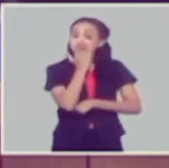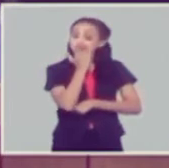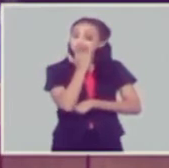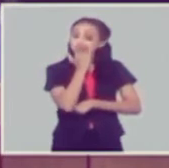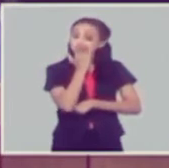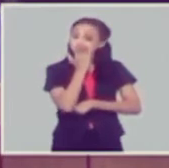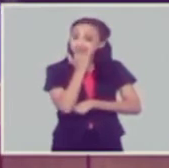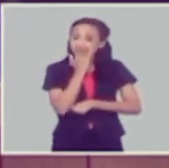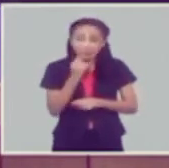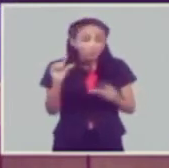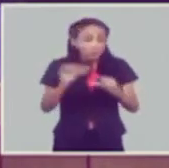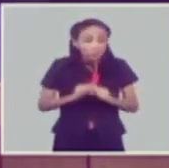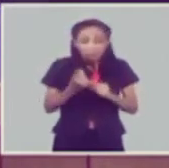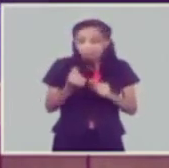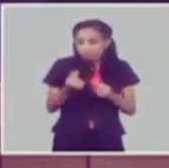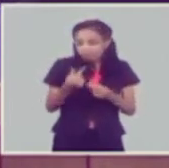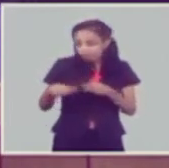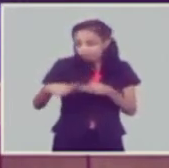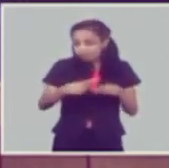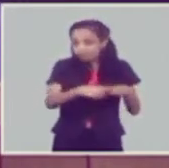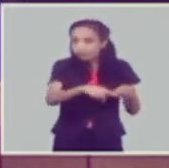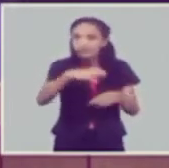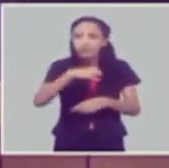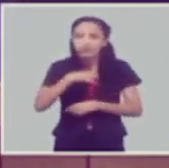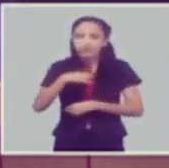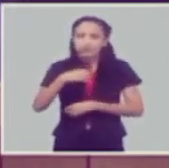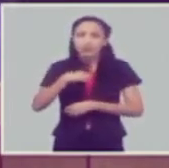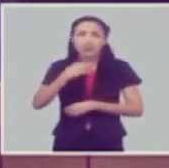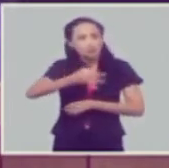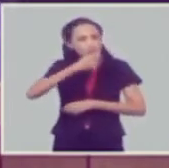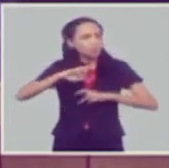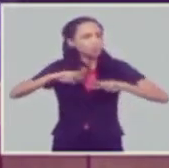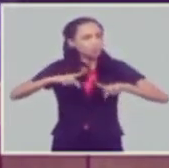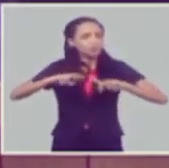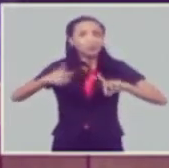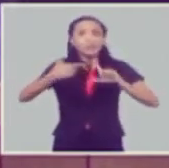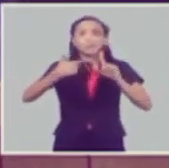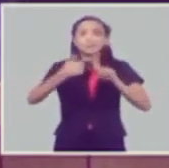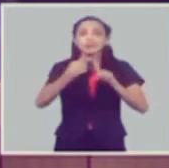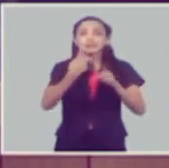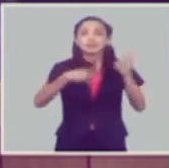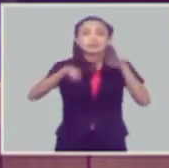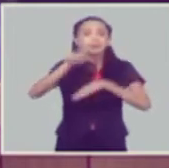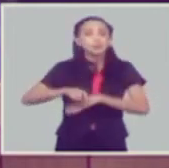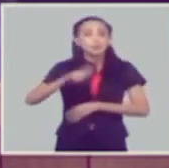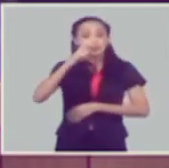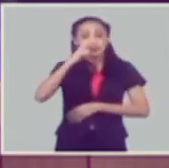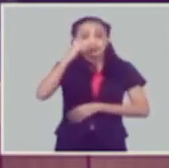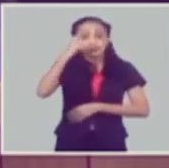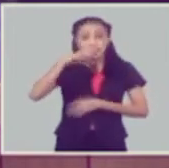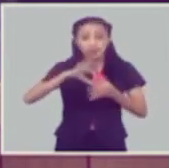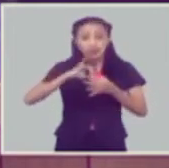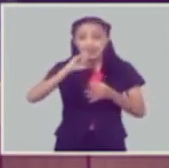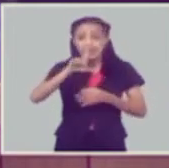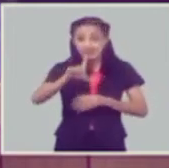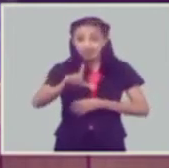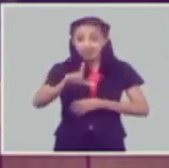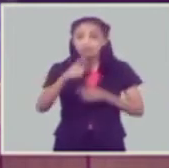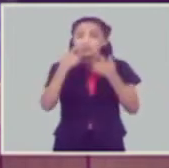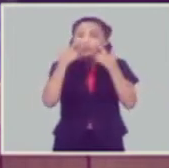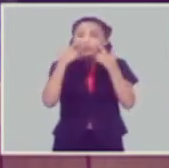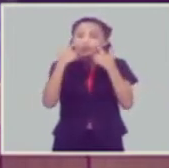capitales disponibles. Ya lo ha explicado más de una vez el viceprimer ministro Alejandro Gil Fernández. La vitalidad del